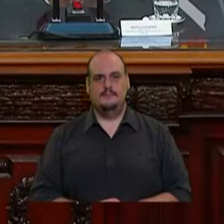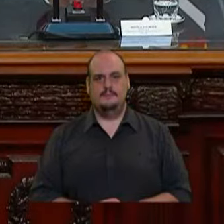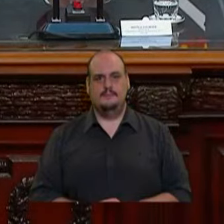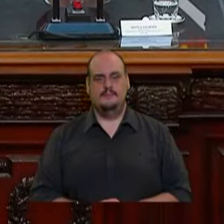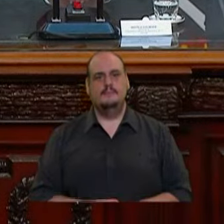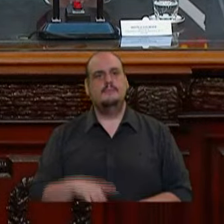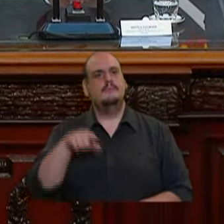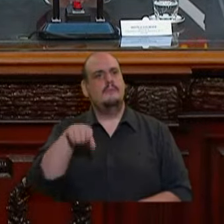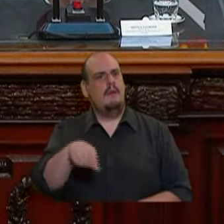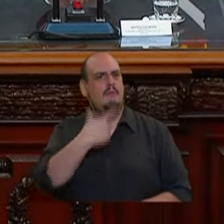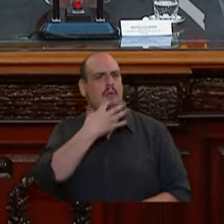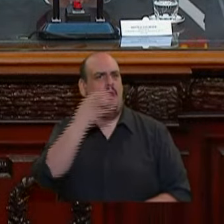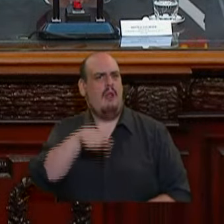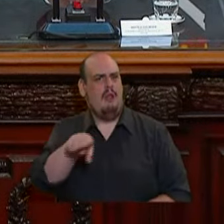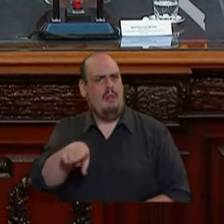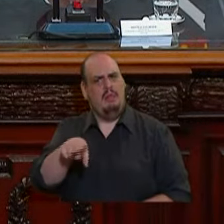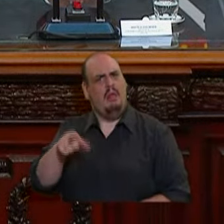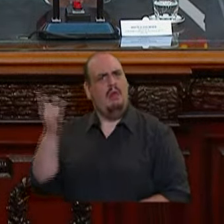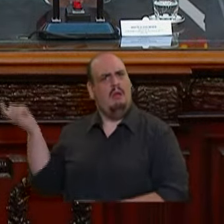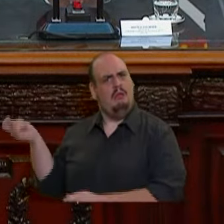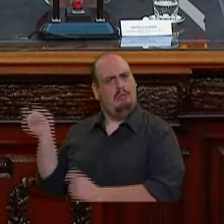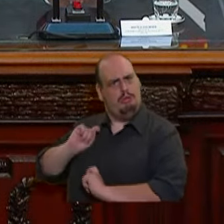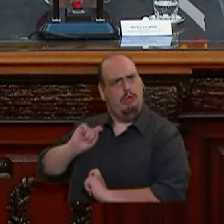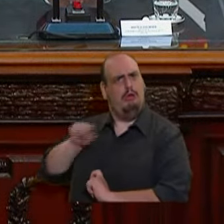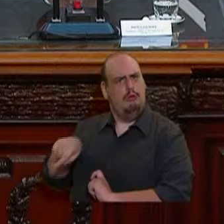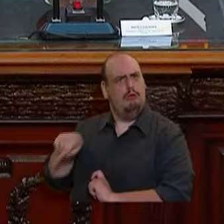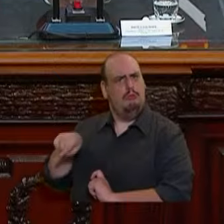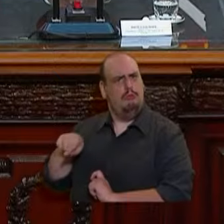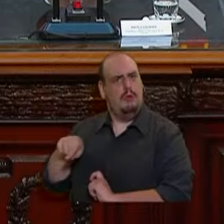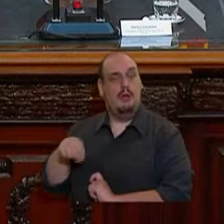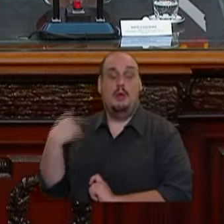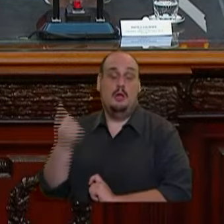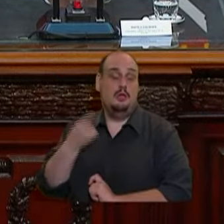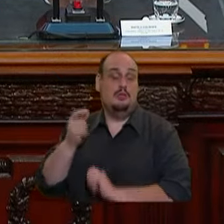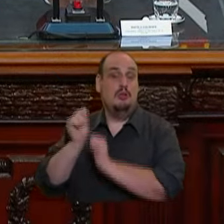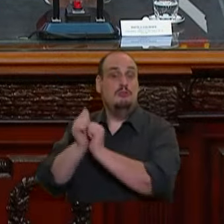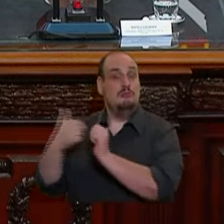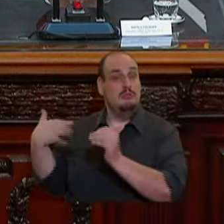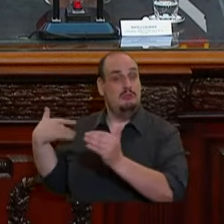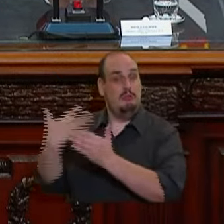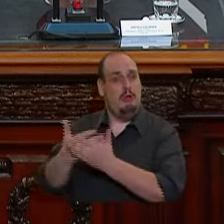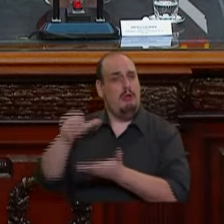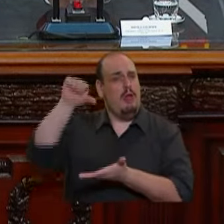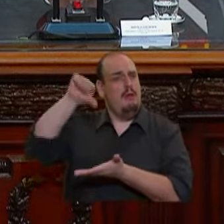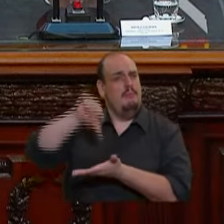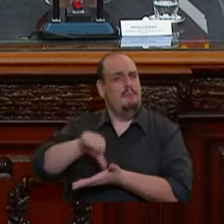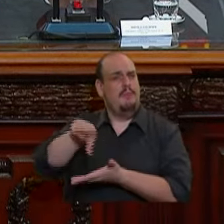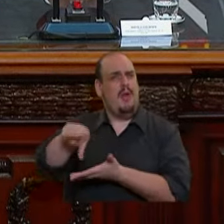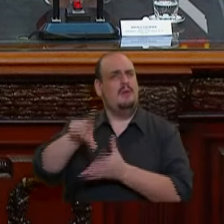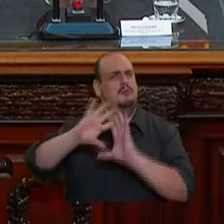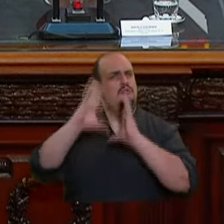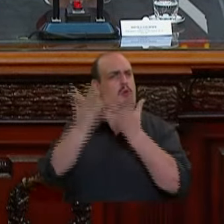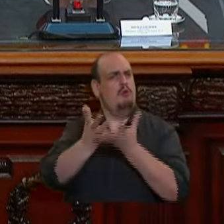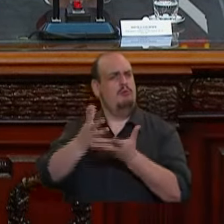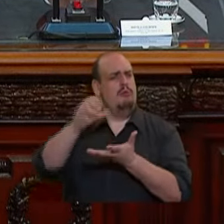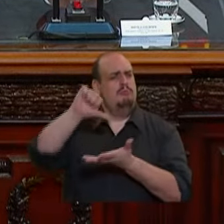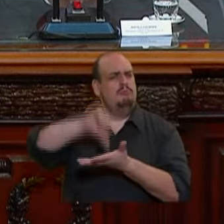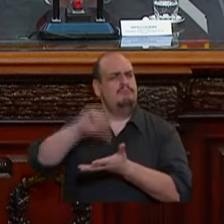Esta es la realidad que nos dejaron a nosotros, que somos por derecho e historia uno de los países más importantes del